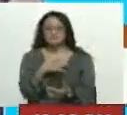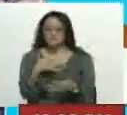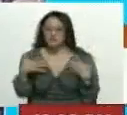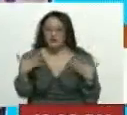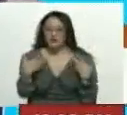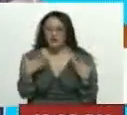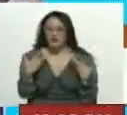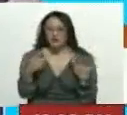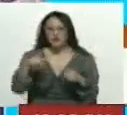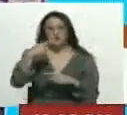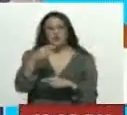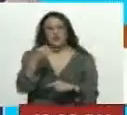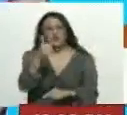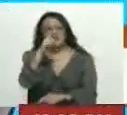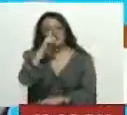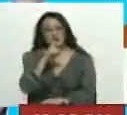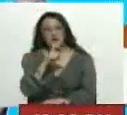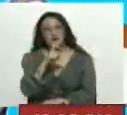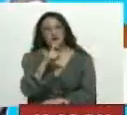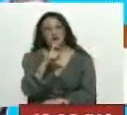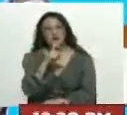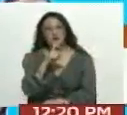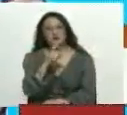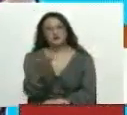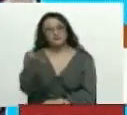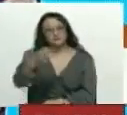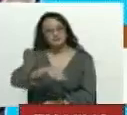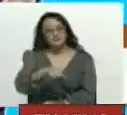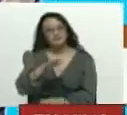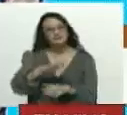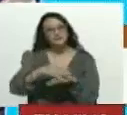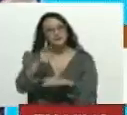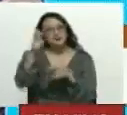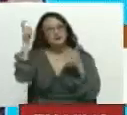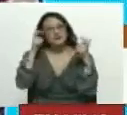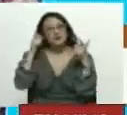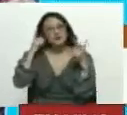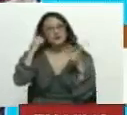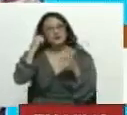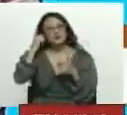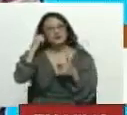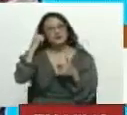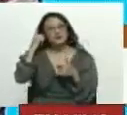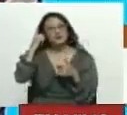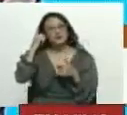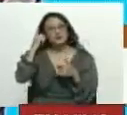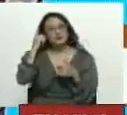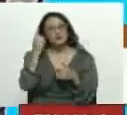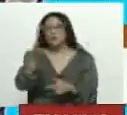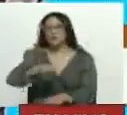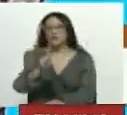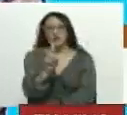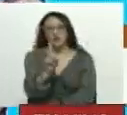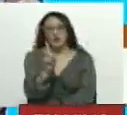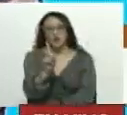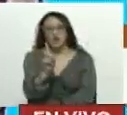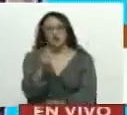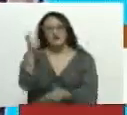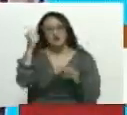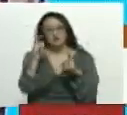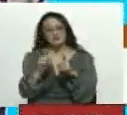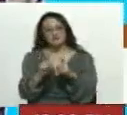que después de diez años de la siembra porque Chávez en sí de nuevo no murió se